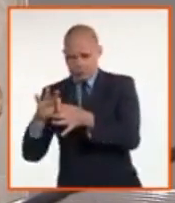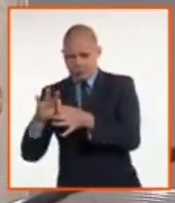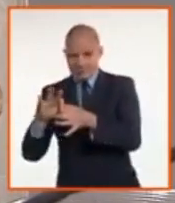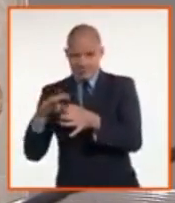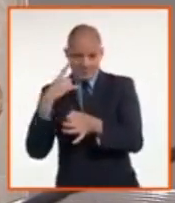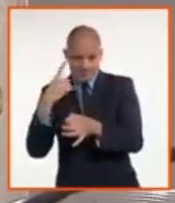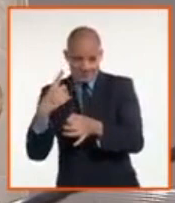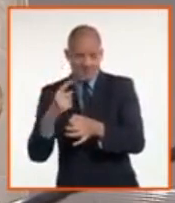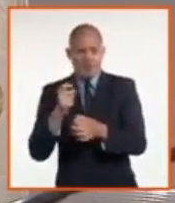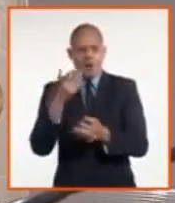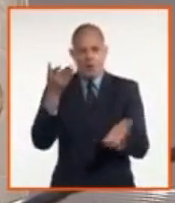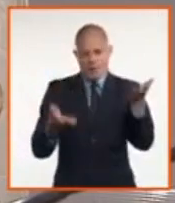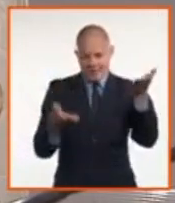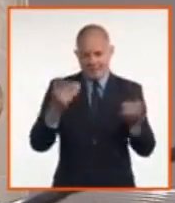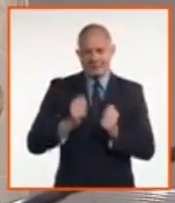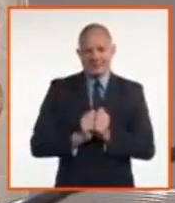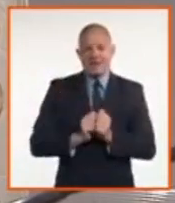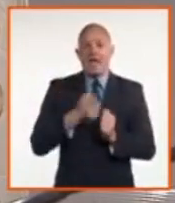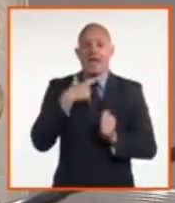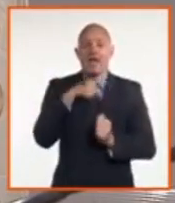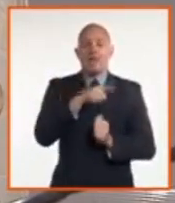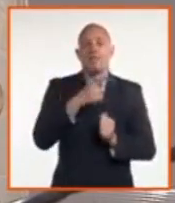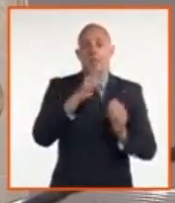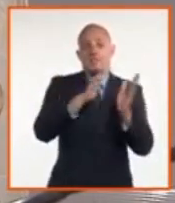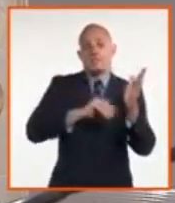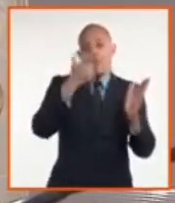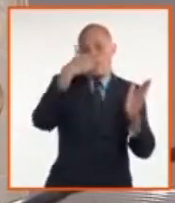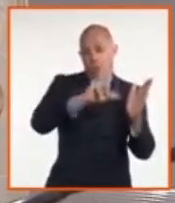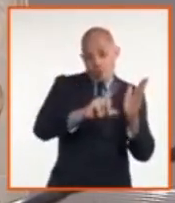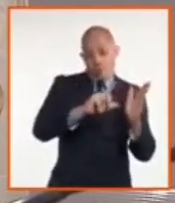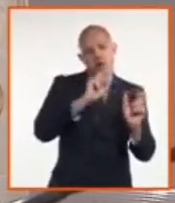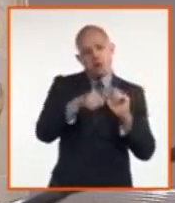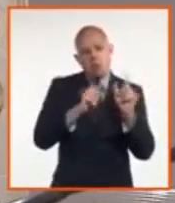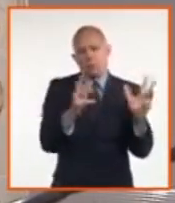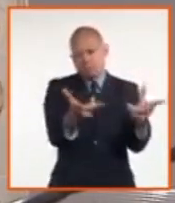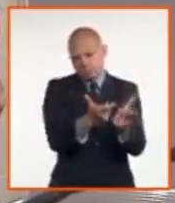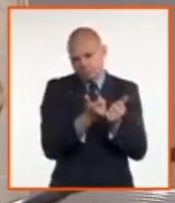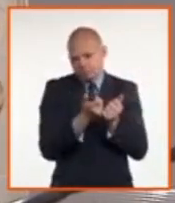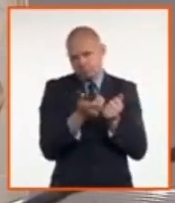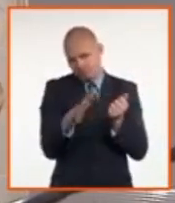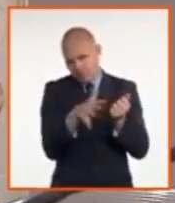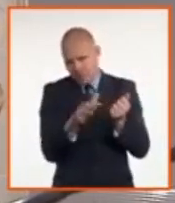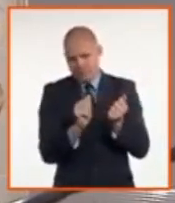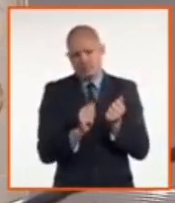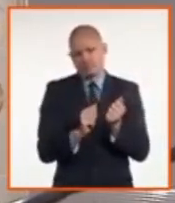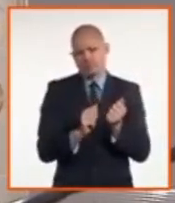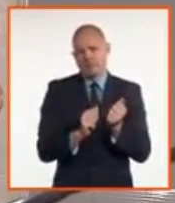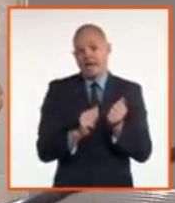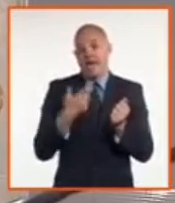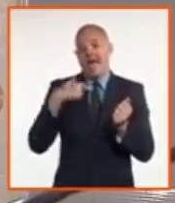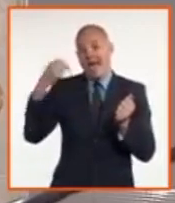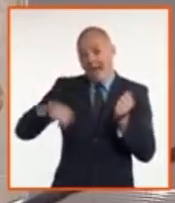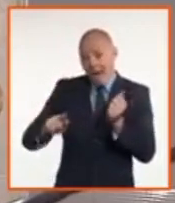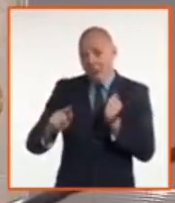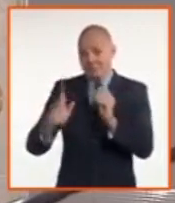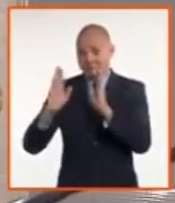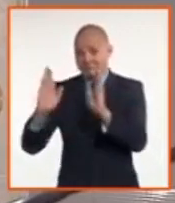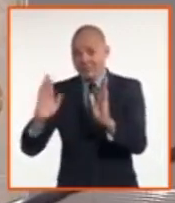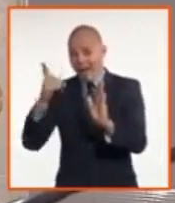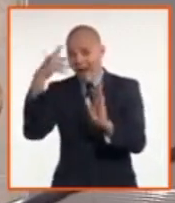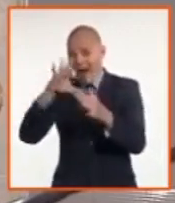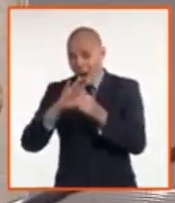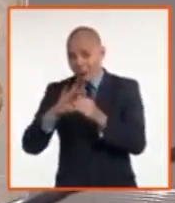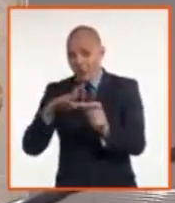que realmente este tipo de cambio nuevo estimula a las personas para la venta para el